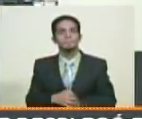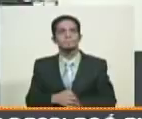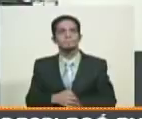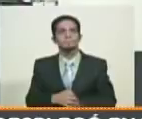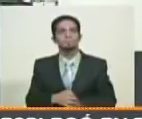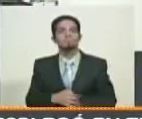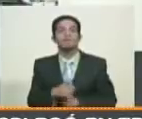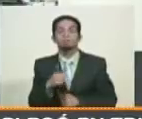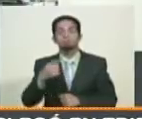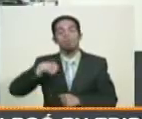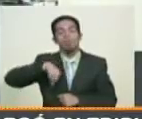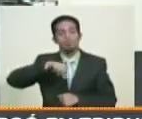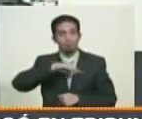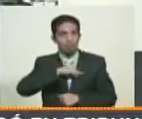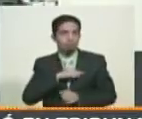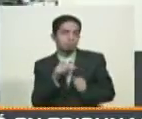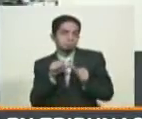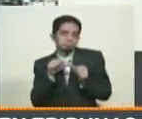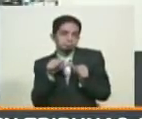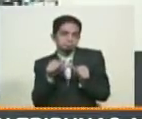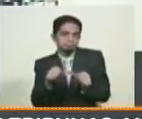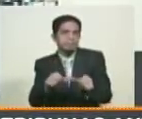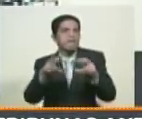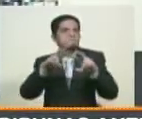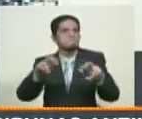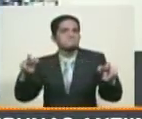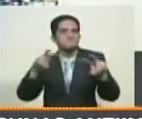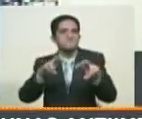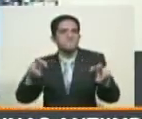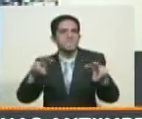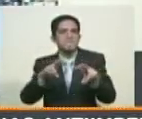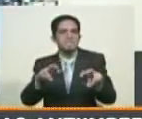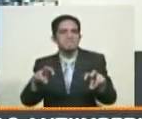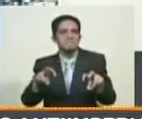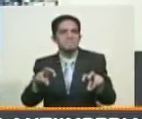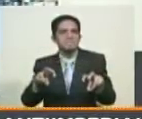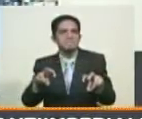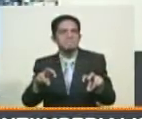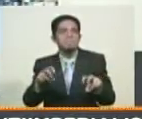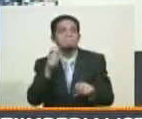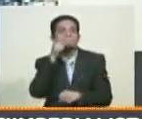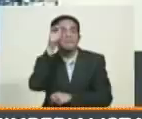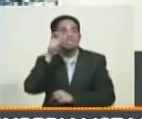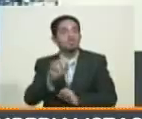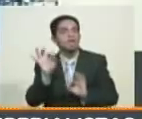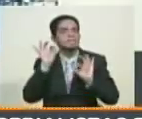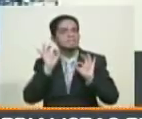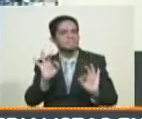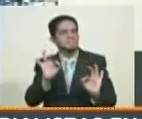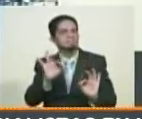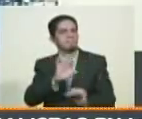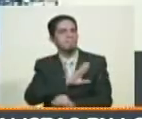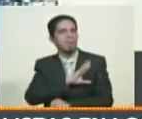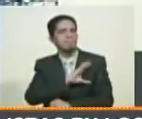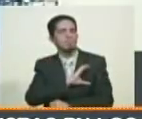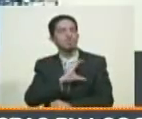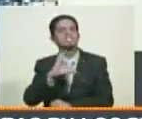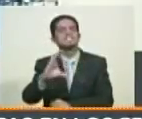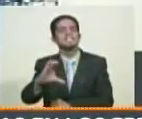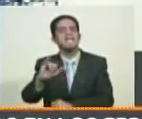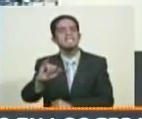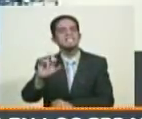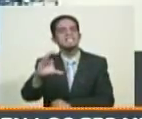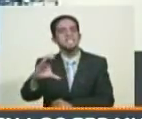siguen activas por parte de funcionarios especializados de los cuerpos auxiliares